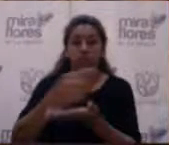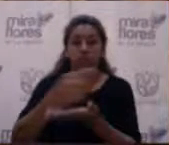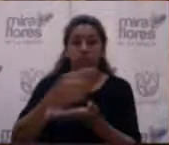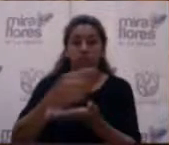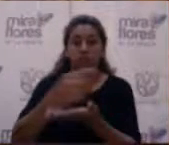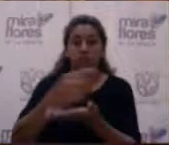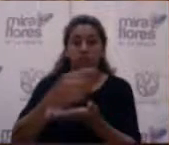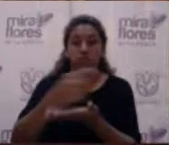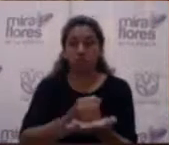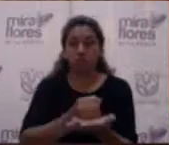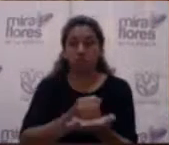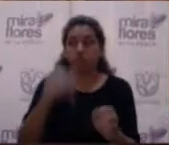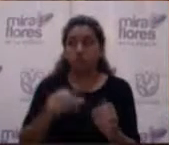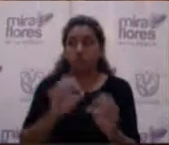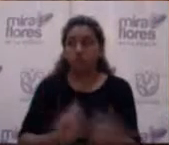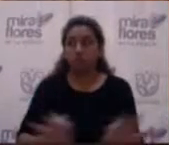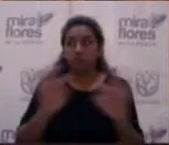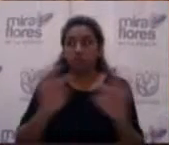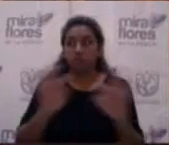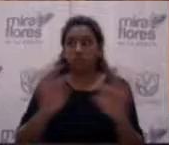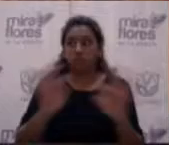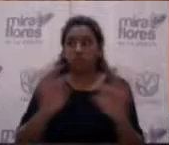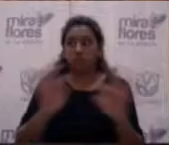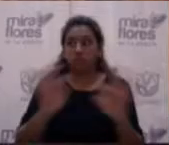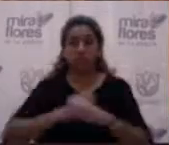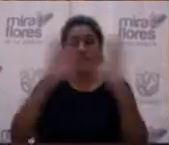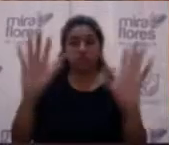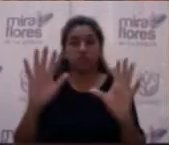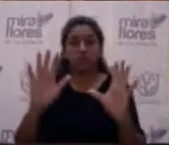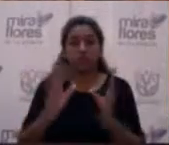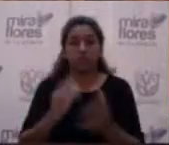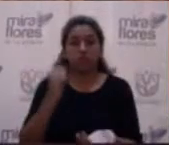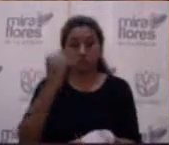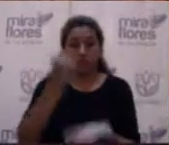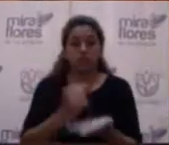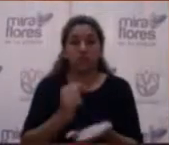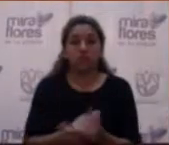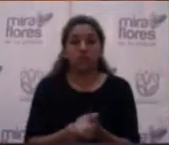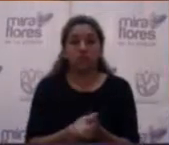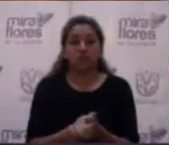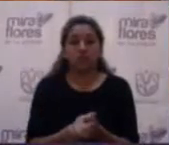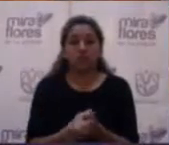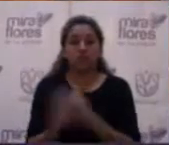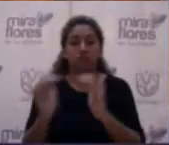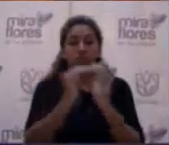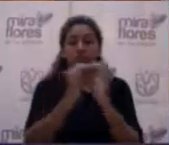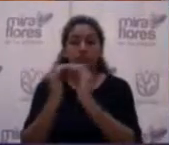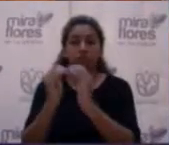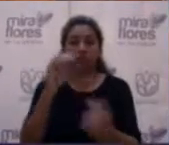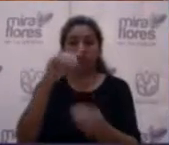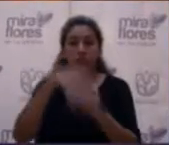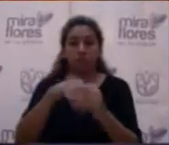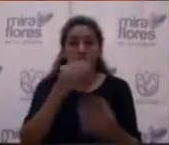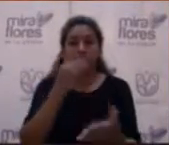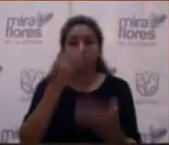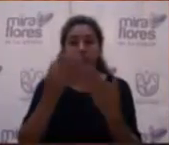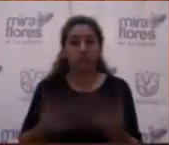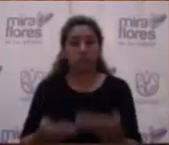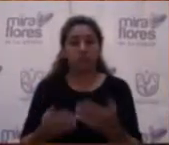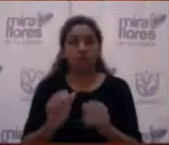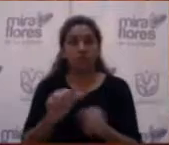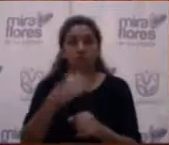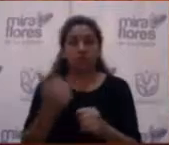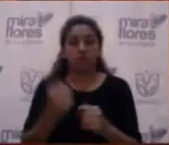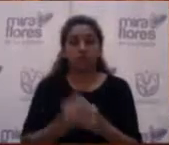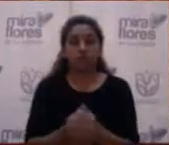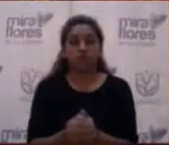aprobar base a lo que es orden del día nacional de conformidad. Se aprueba por unanimidad de votos. Muchas gracias. Vamos al siguiente